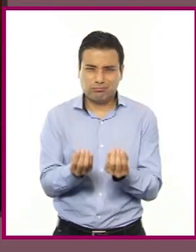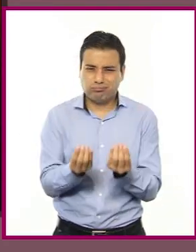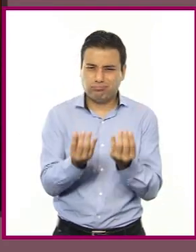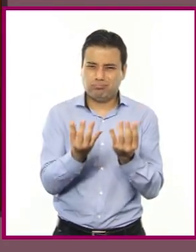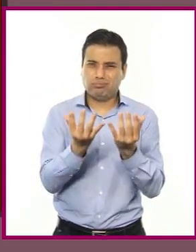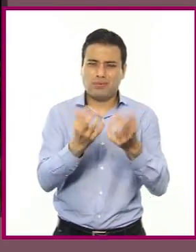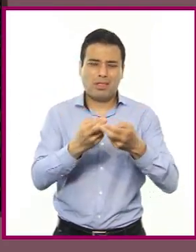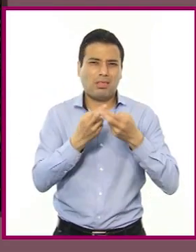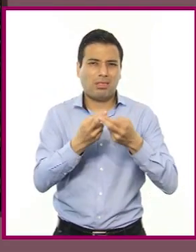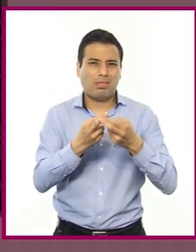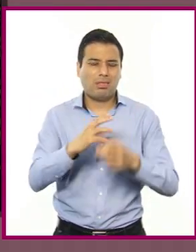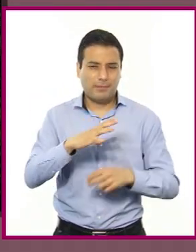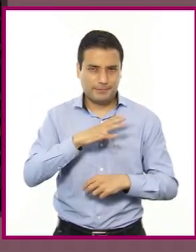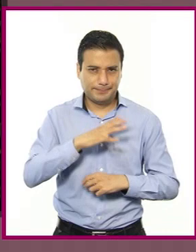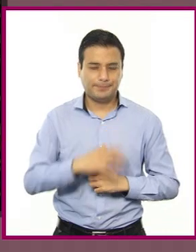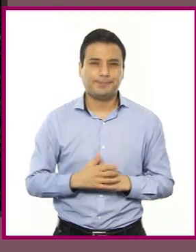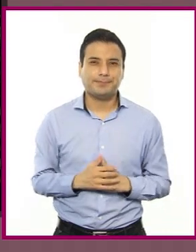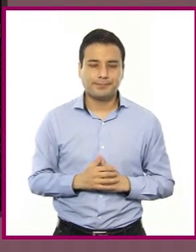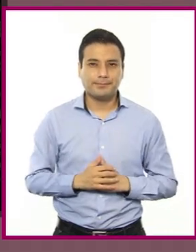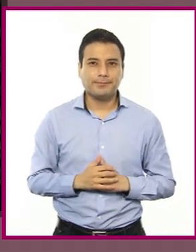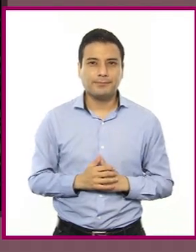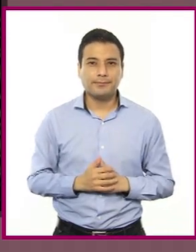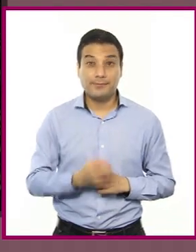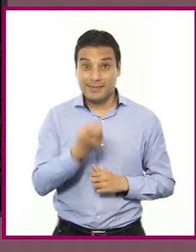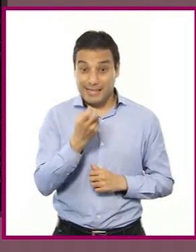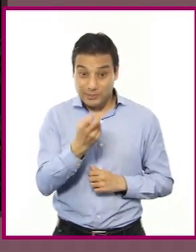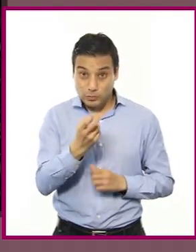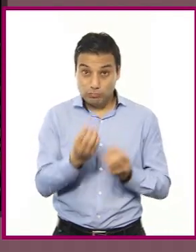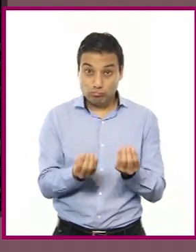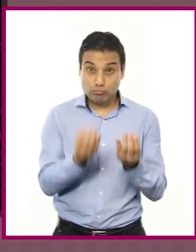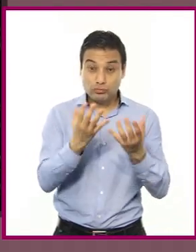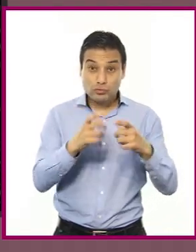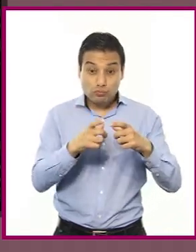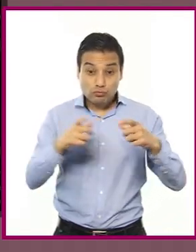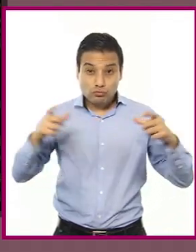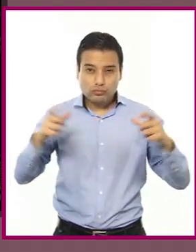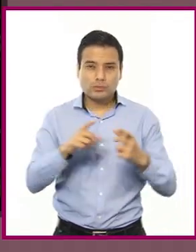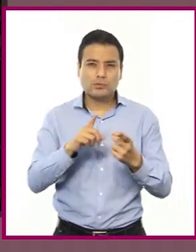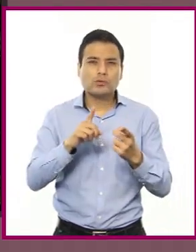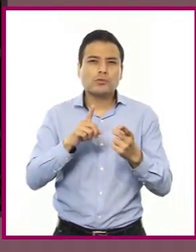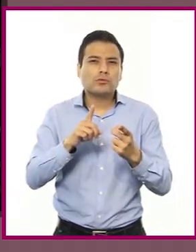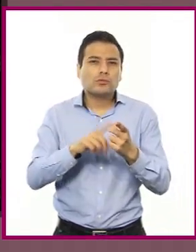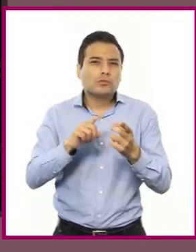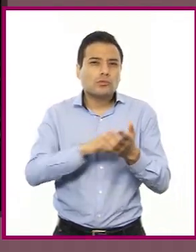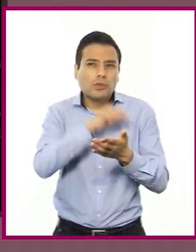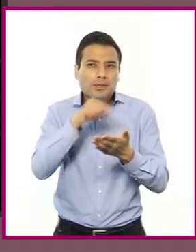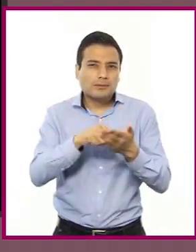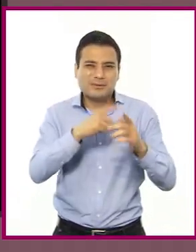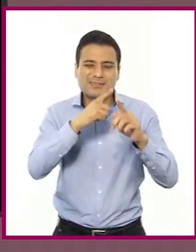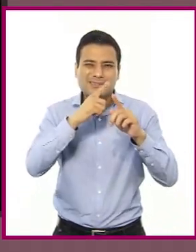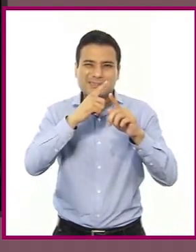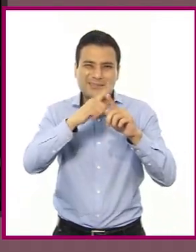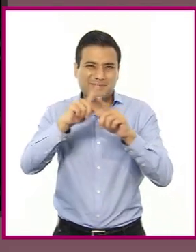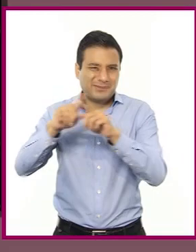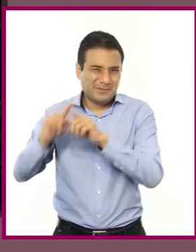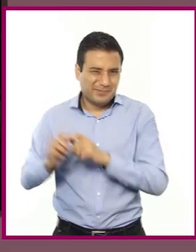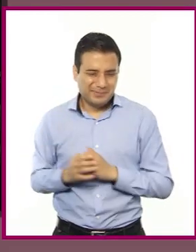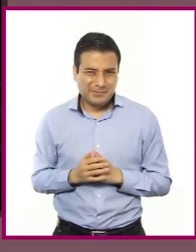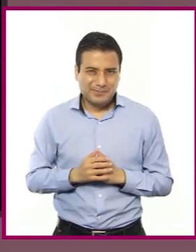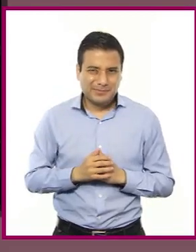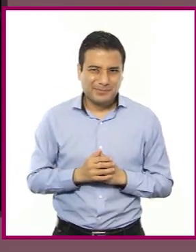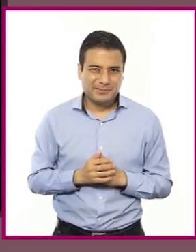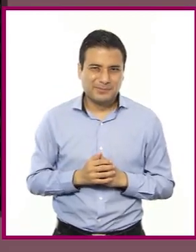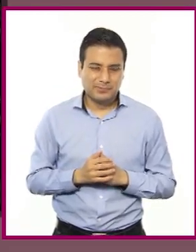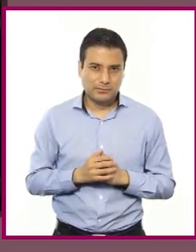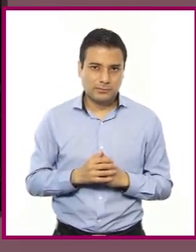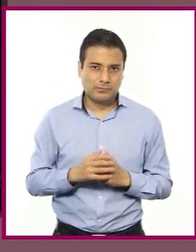poderlo llevar a cabo. Este crecimiento se da en las regiones del país en donde son más susceptibles de poderse